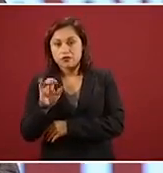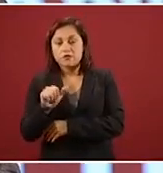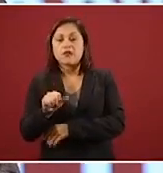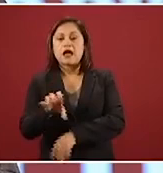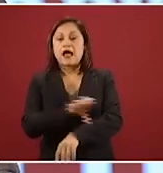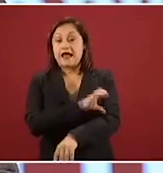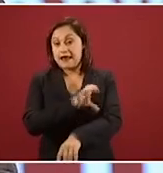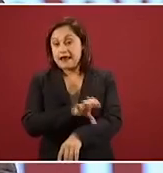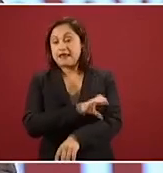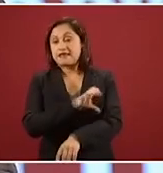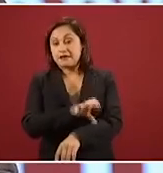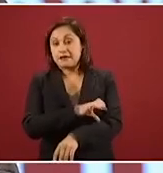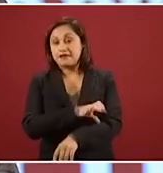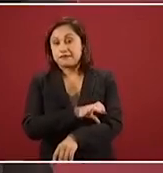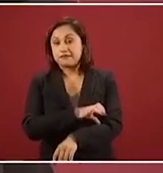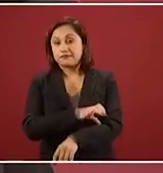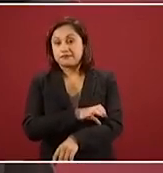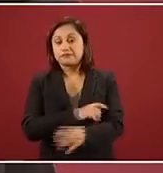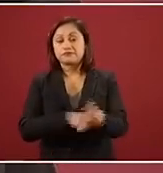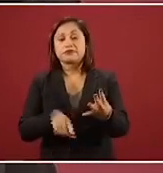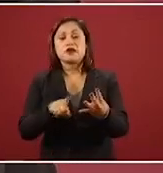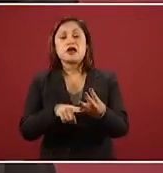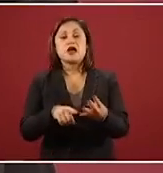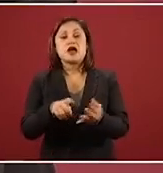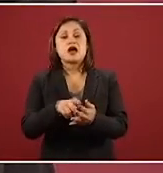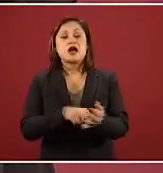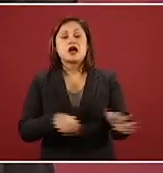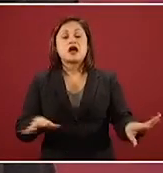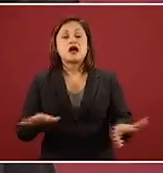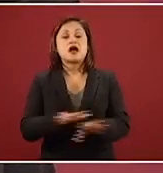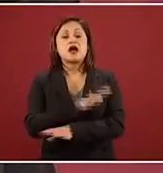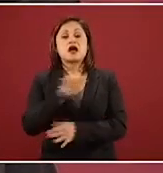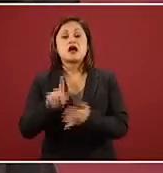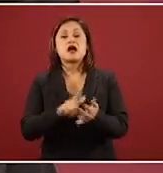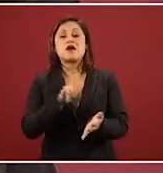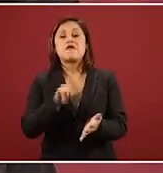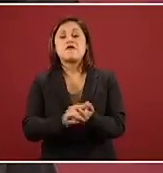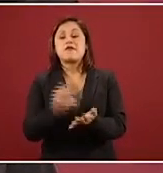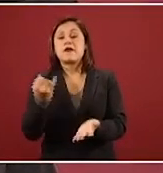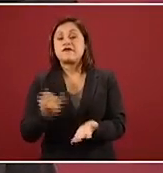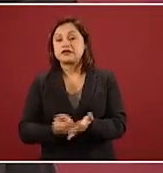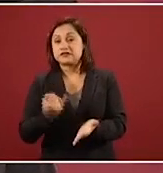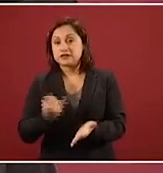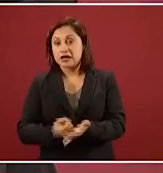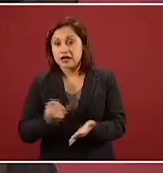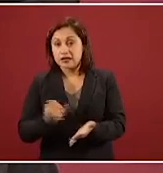energética, reforma fiscal, reforma laboral.